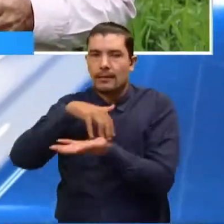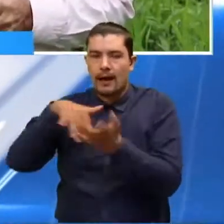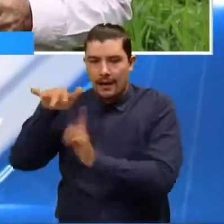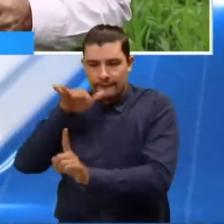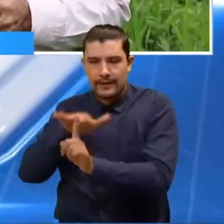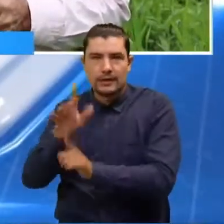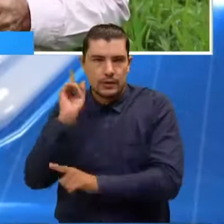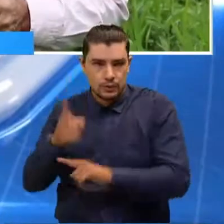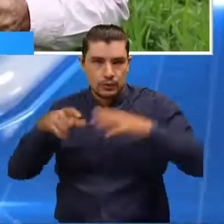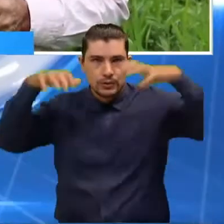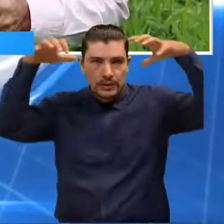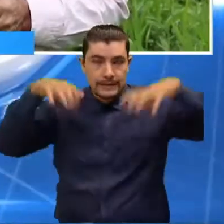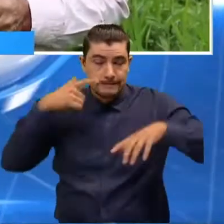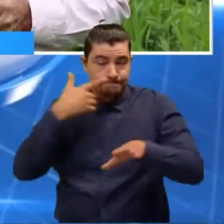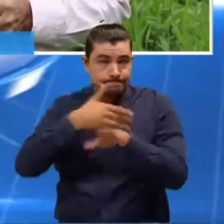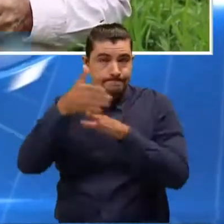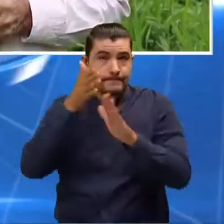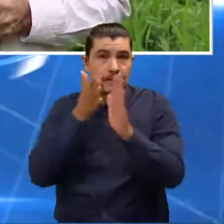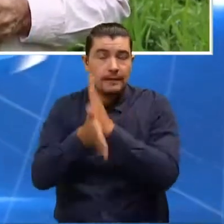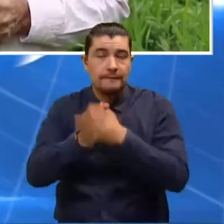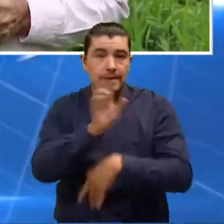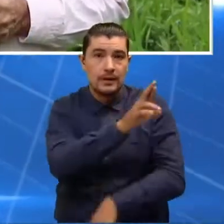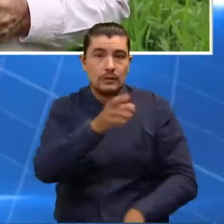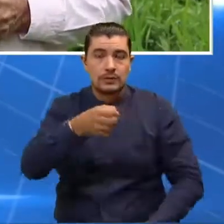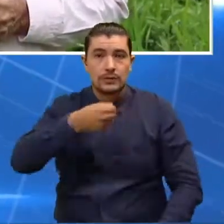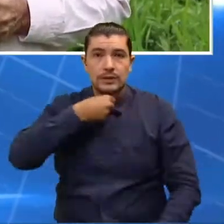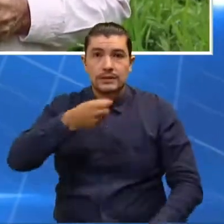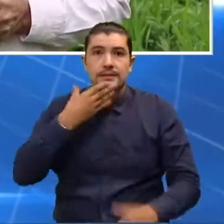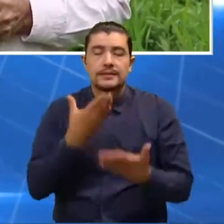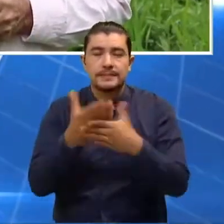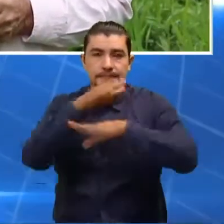luís antonio camacho gonzález en oriente noticias estamos informando